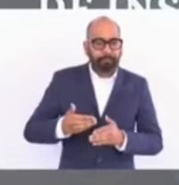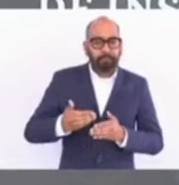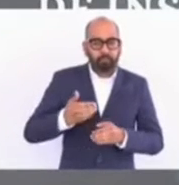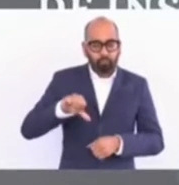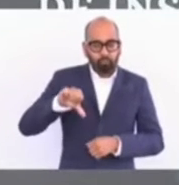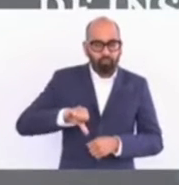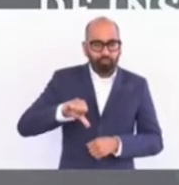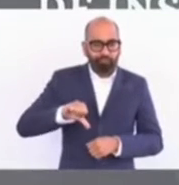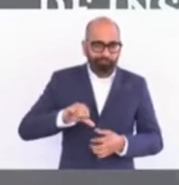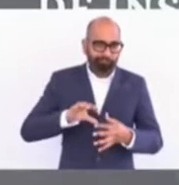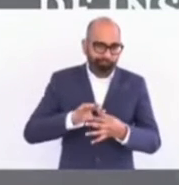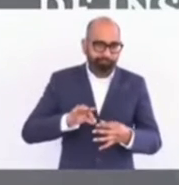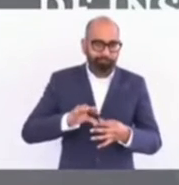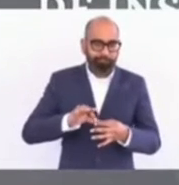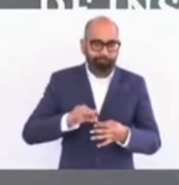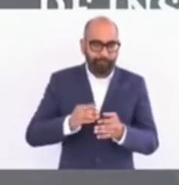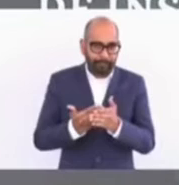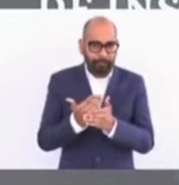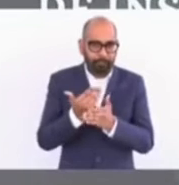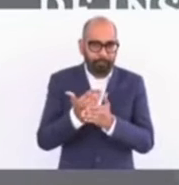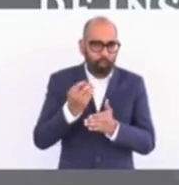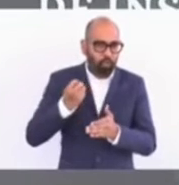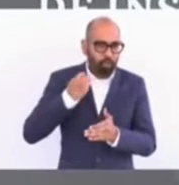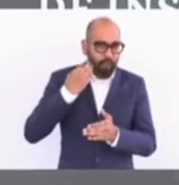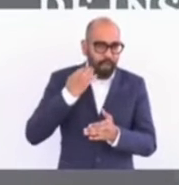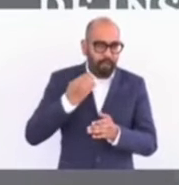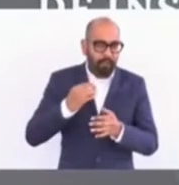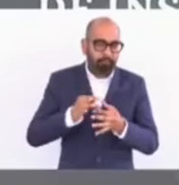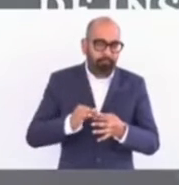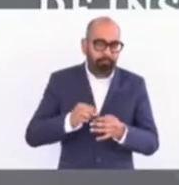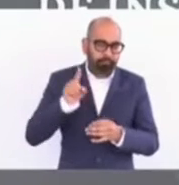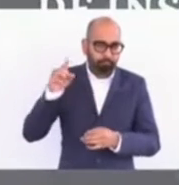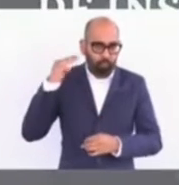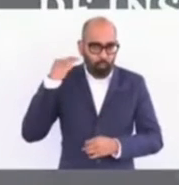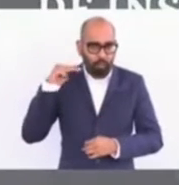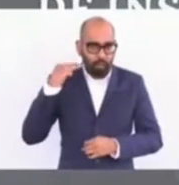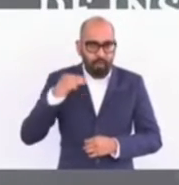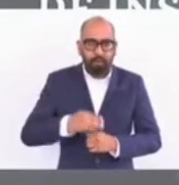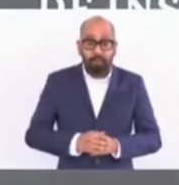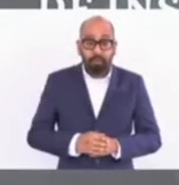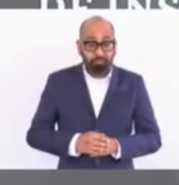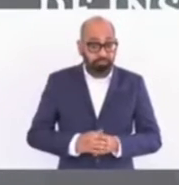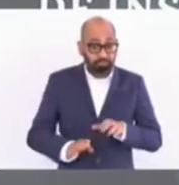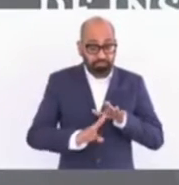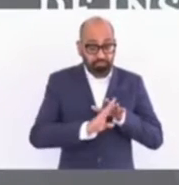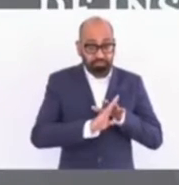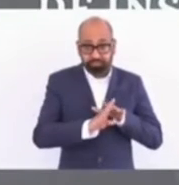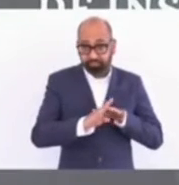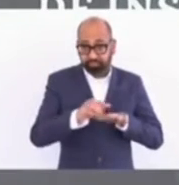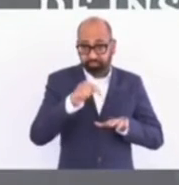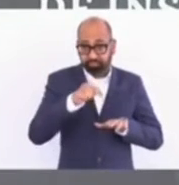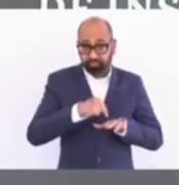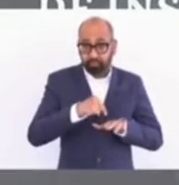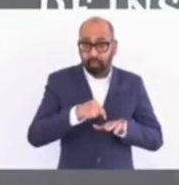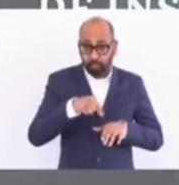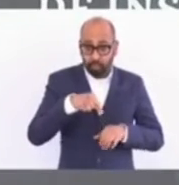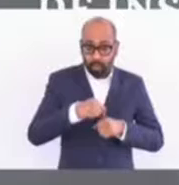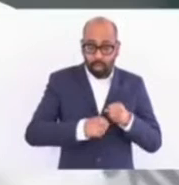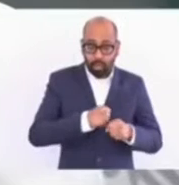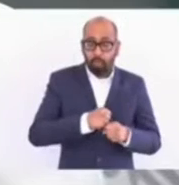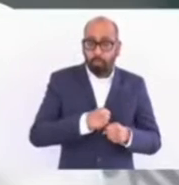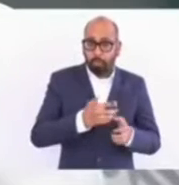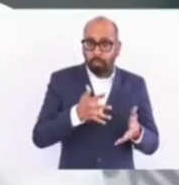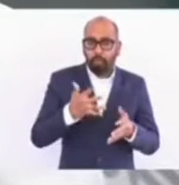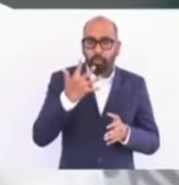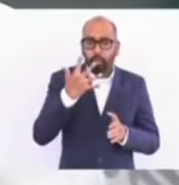hoy en la conferencia mañanera en morelia aportan o van a aportar este año cerca de 5